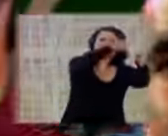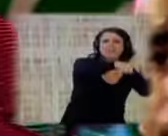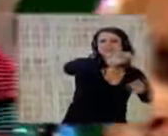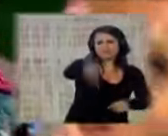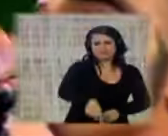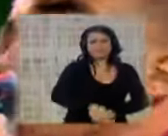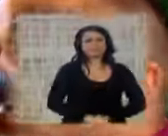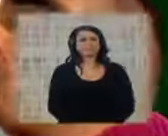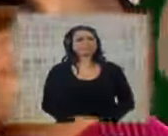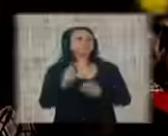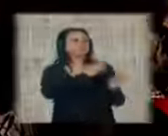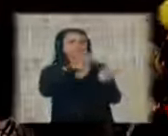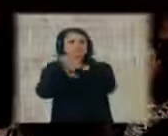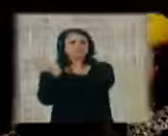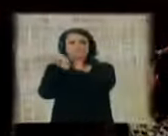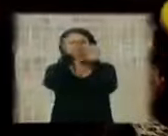serenques.